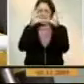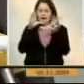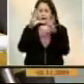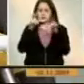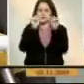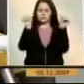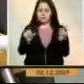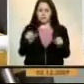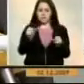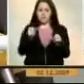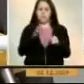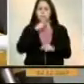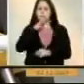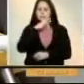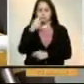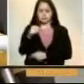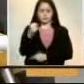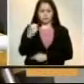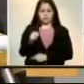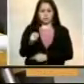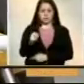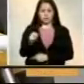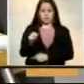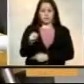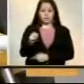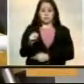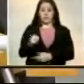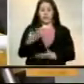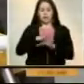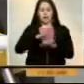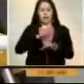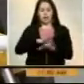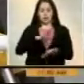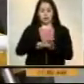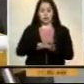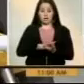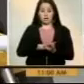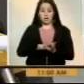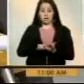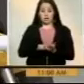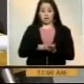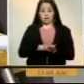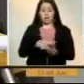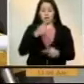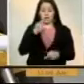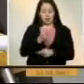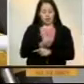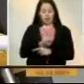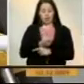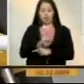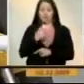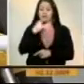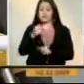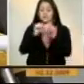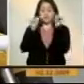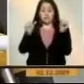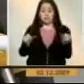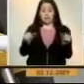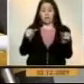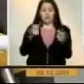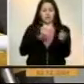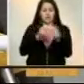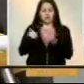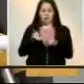sistema financiero nacional, en primer lugar para dar un mensaje de tranquilidad, de calma. Para decirles que nuestro sistema financiero está